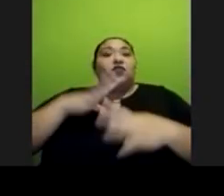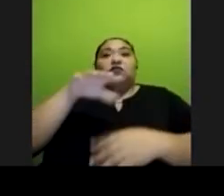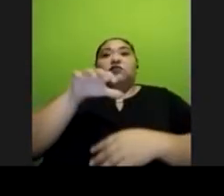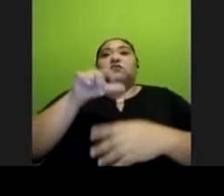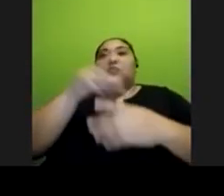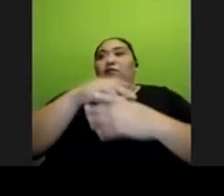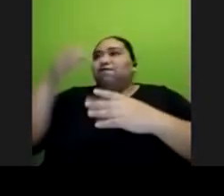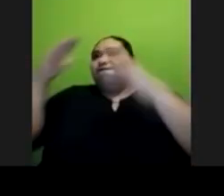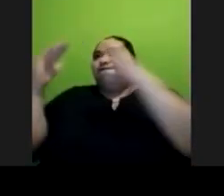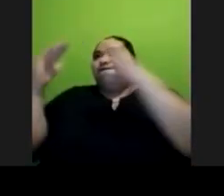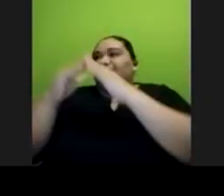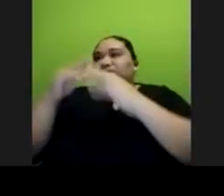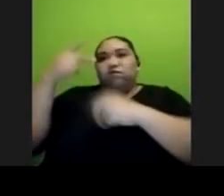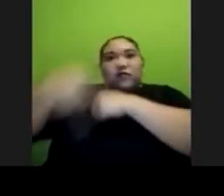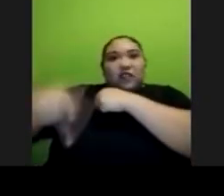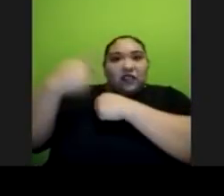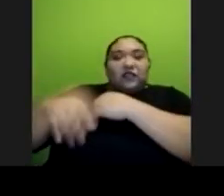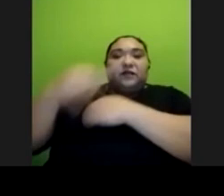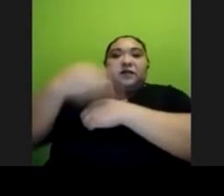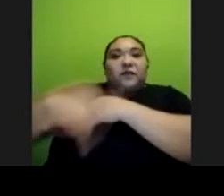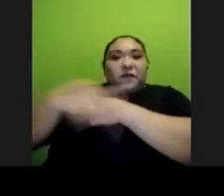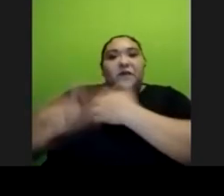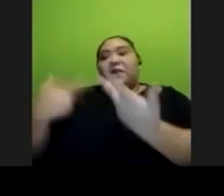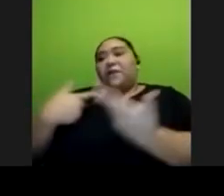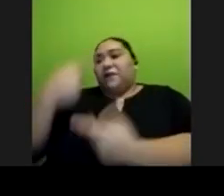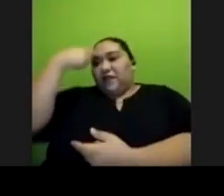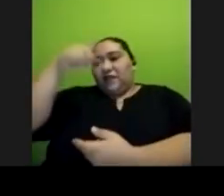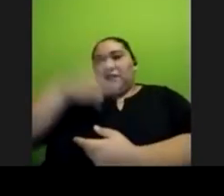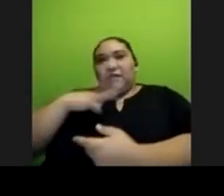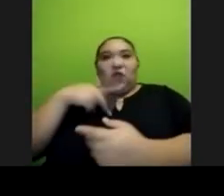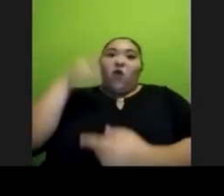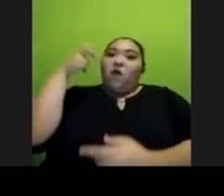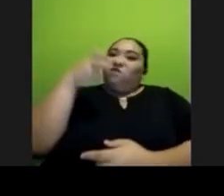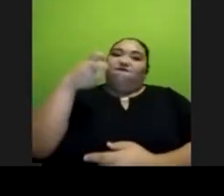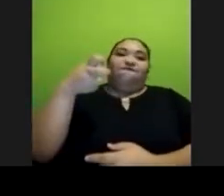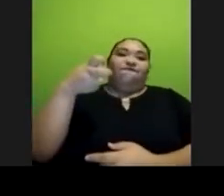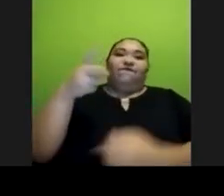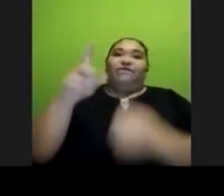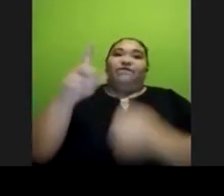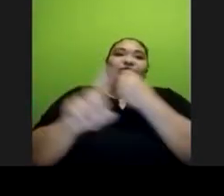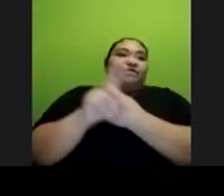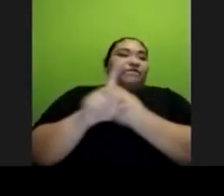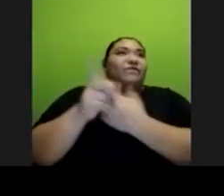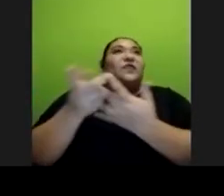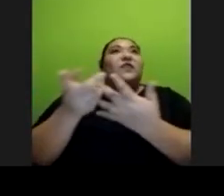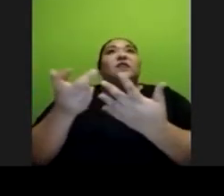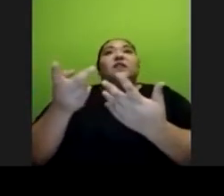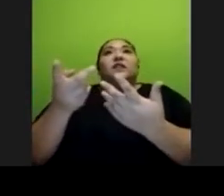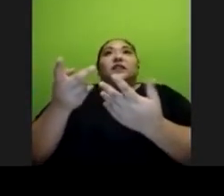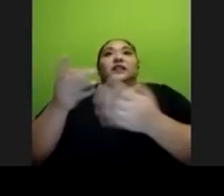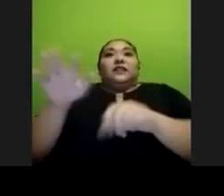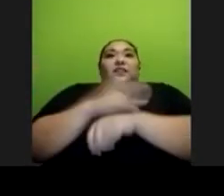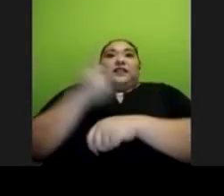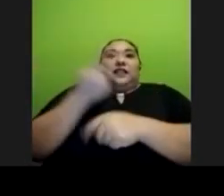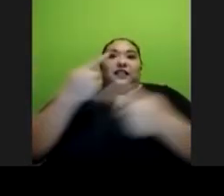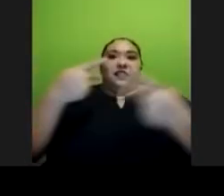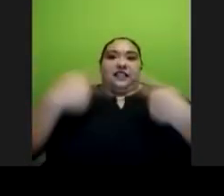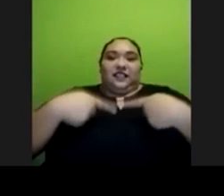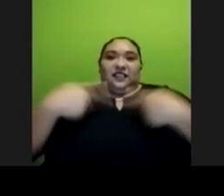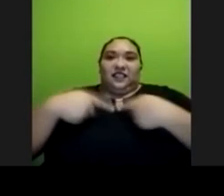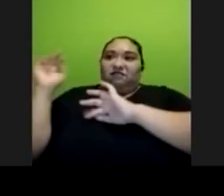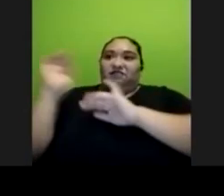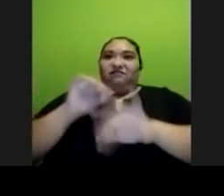riesgo específico para la población refugiada y inmigrante en el país. Ahora, como está diciendo, es